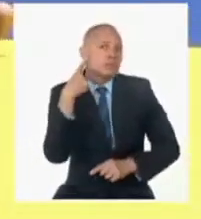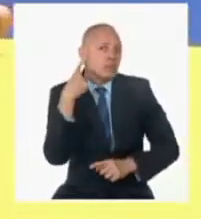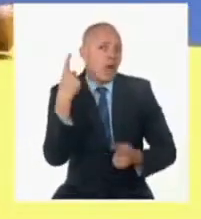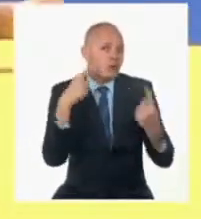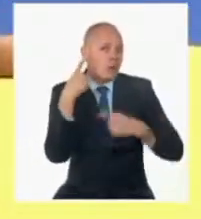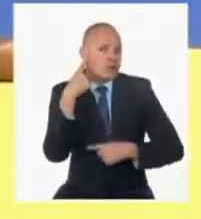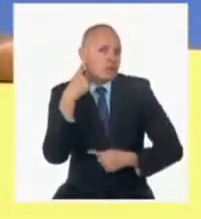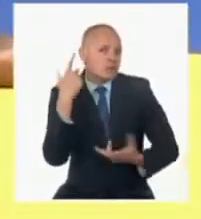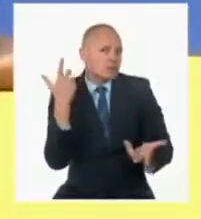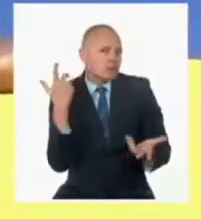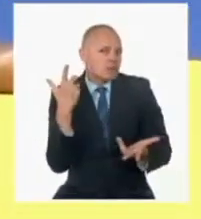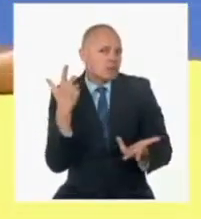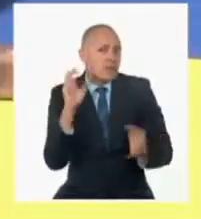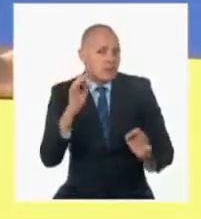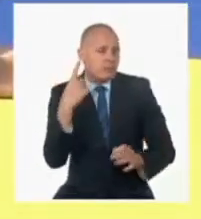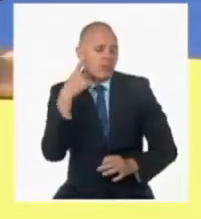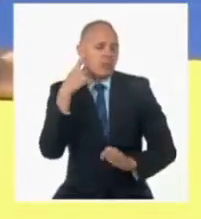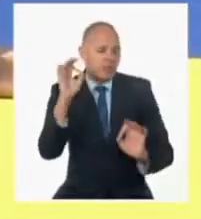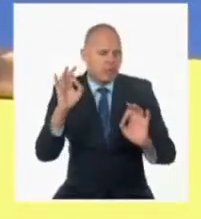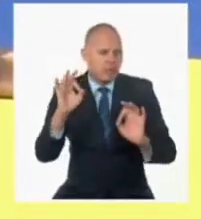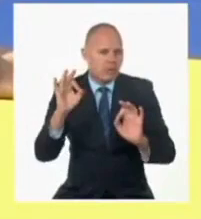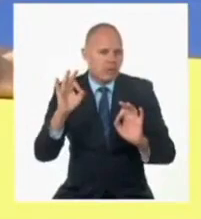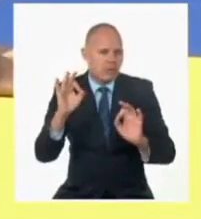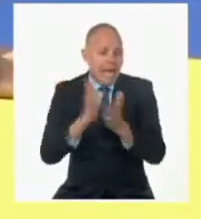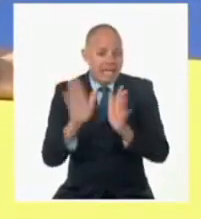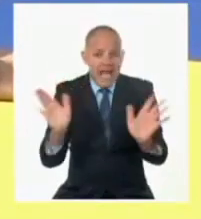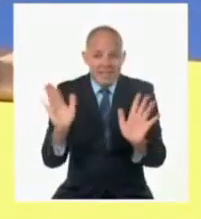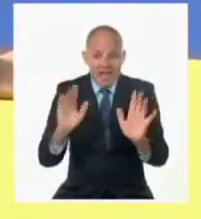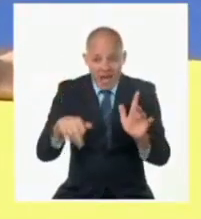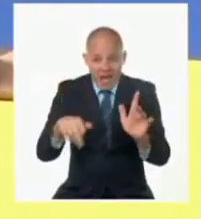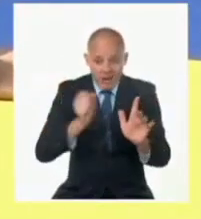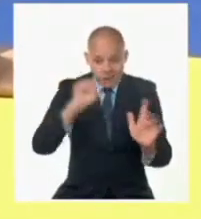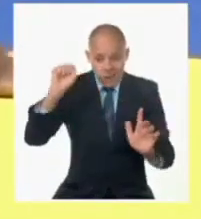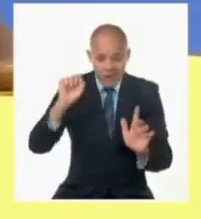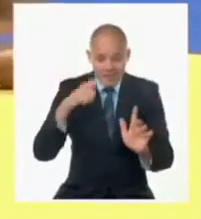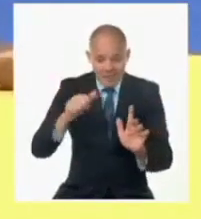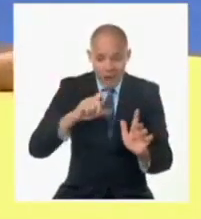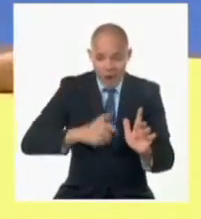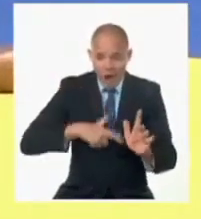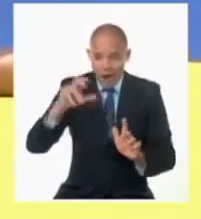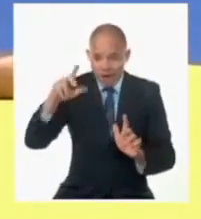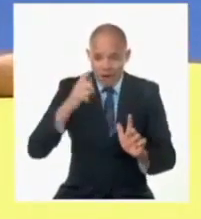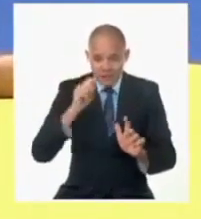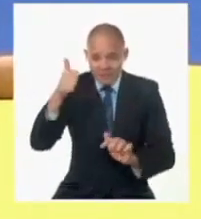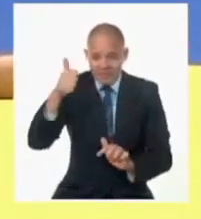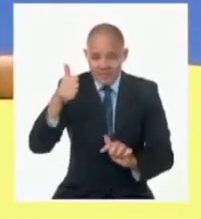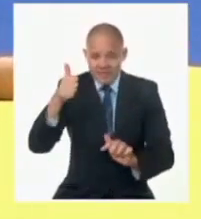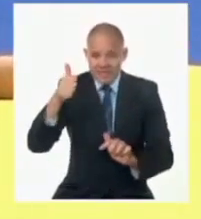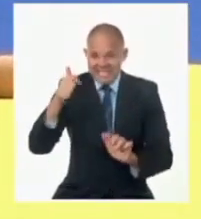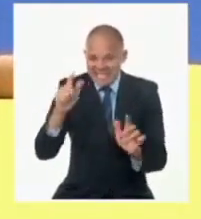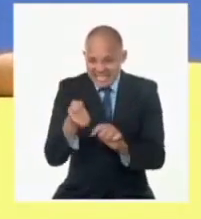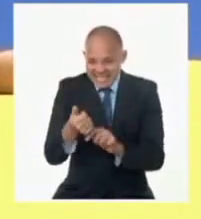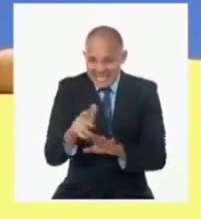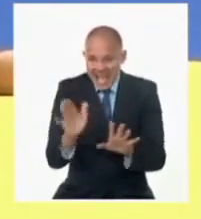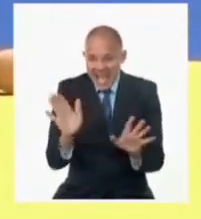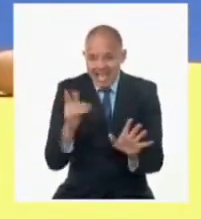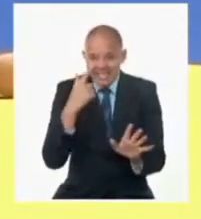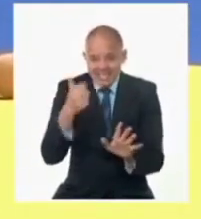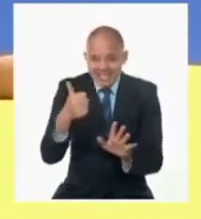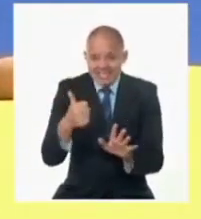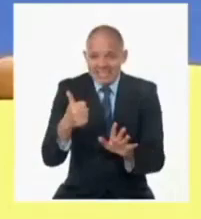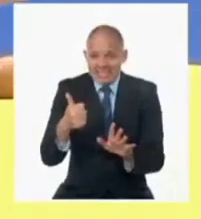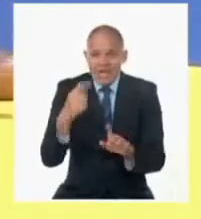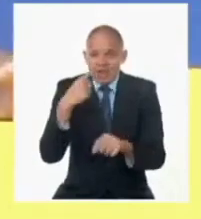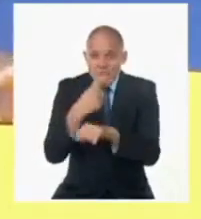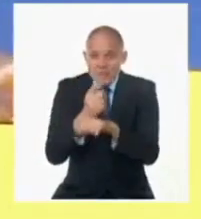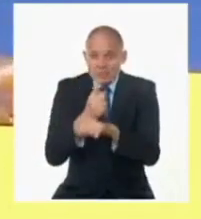con estos instantes. Milagro. Va a llegar otra medalla de oro para Cuba. Idalis Ortiz, apenas en poco más de un